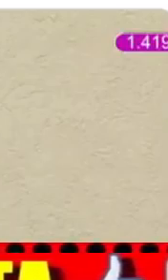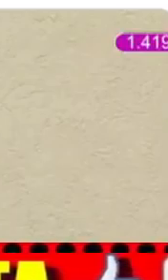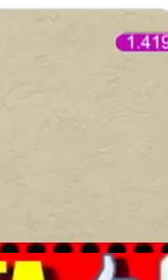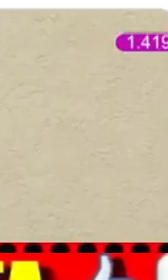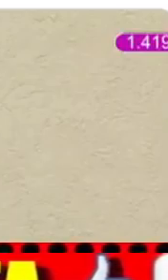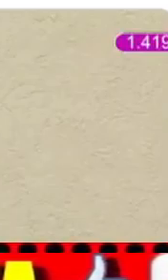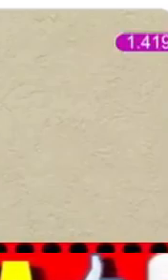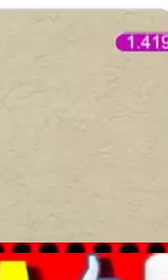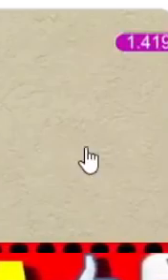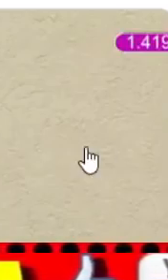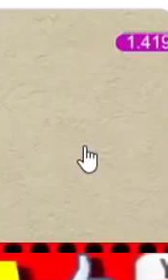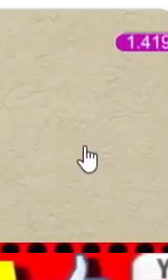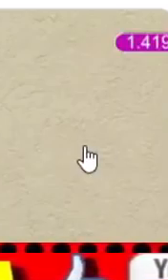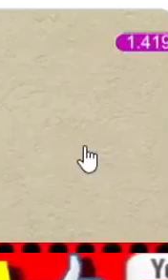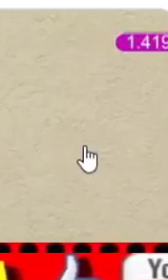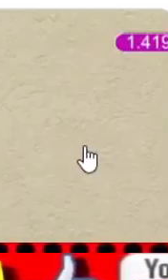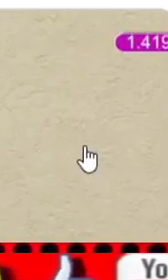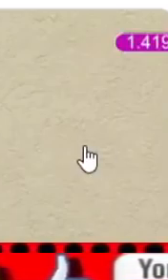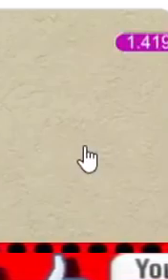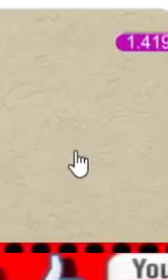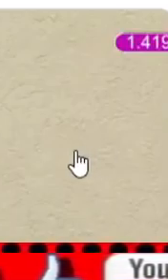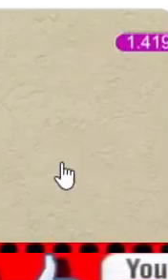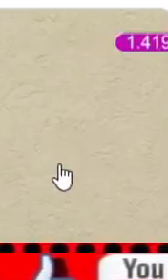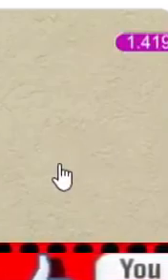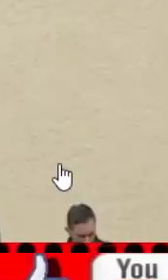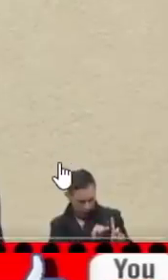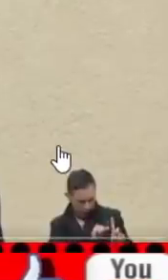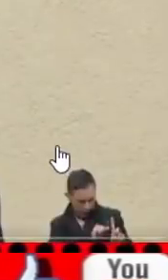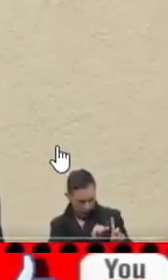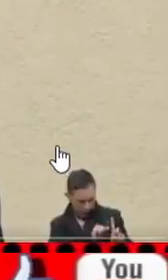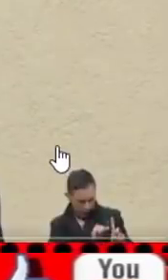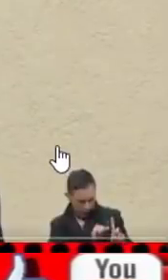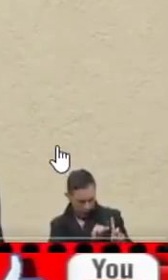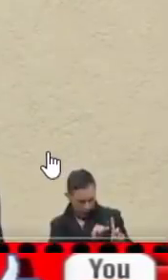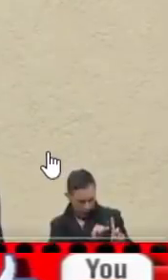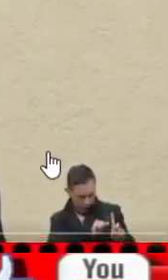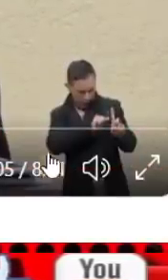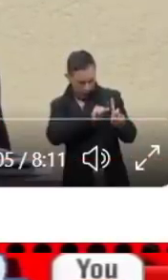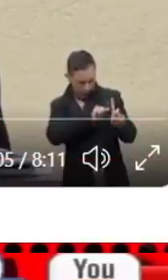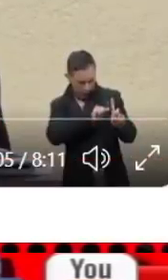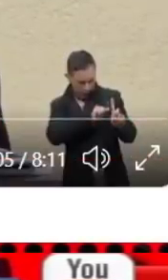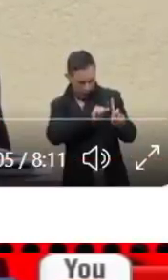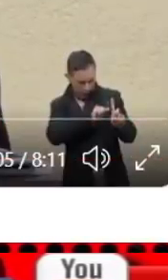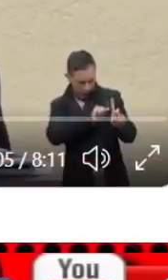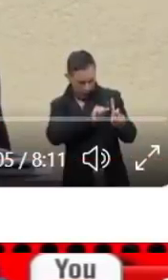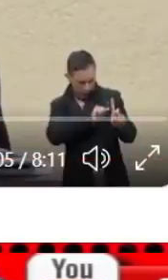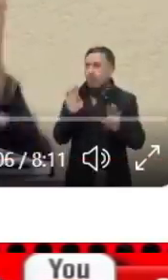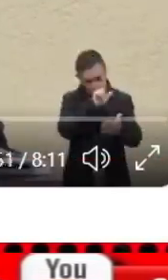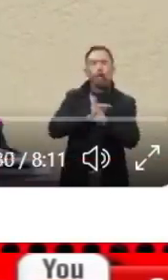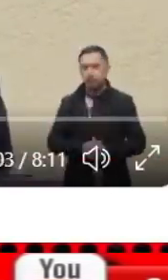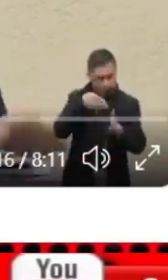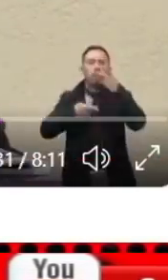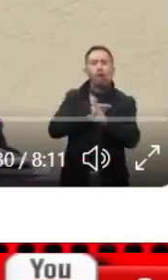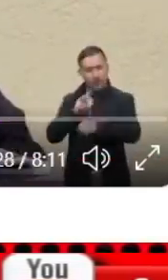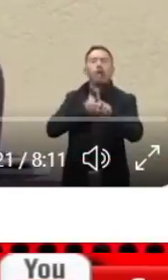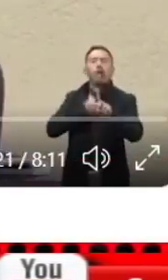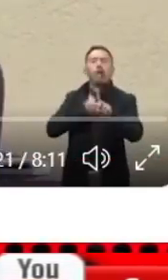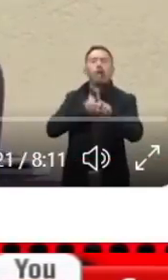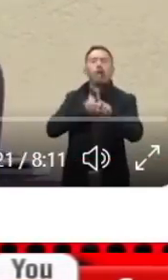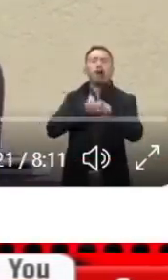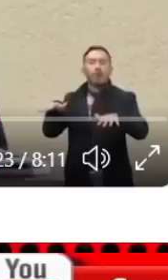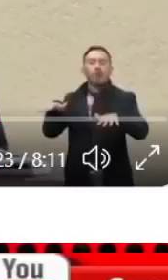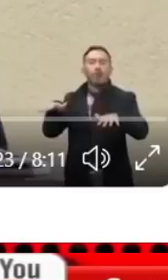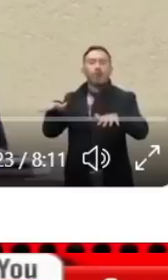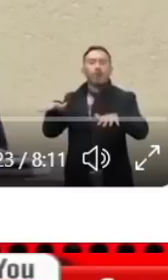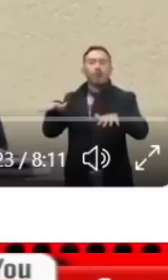precisar que se sanciona la aportación del ente prohibido no es un tema de relaciones personales o de libertad de expresión y vamos a escuchar desde